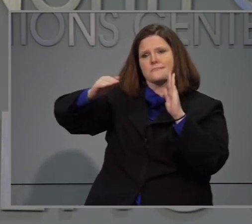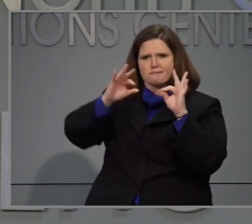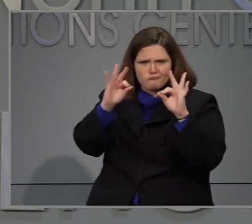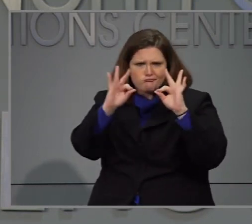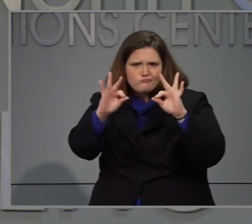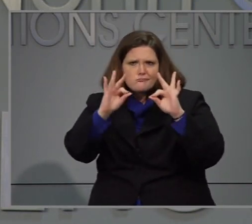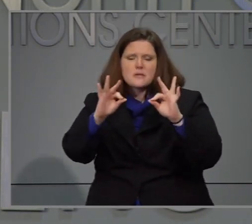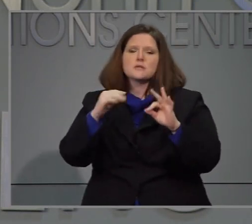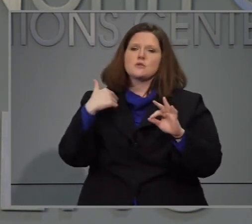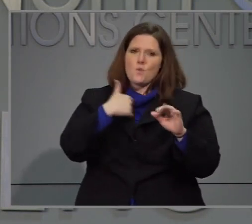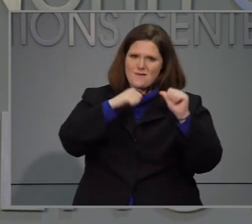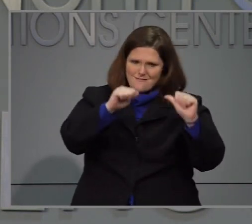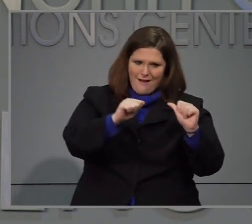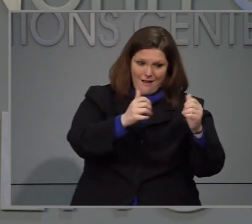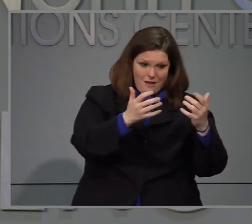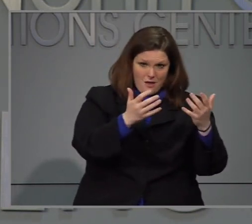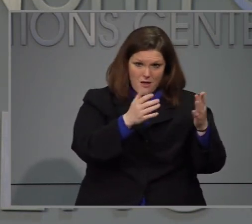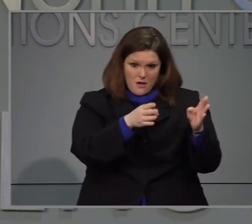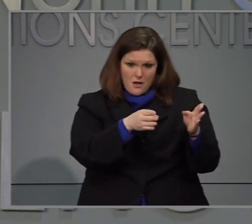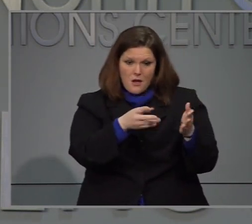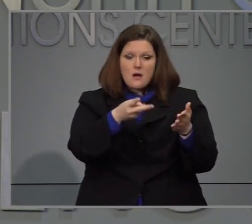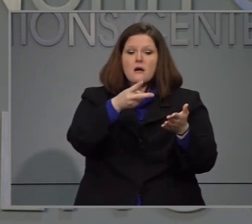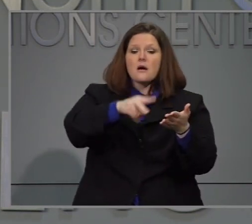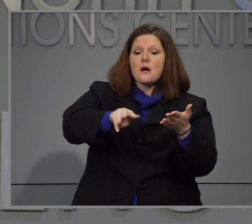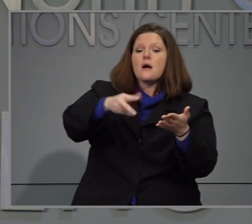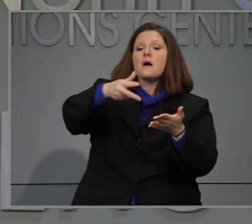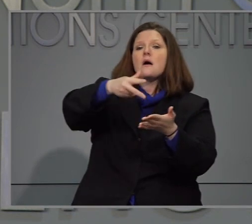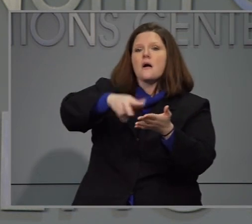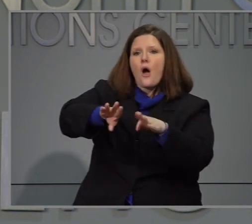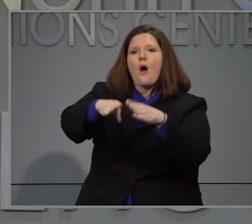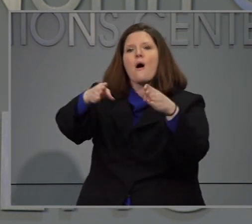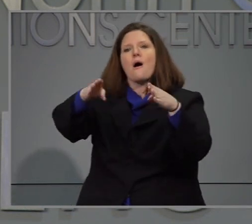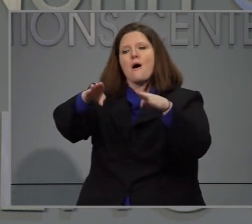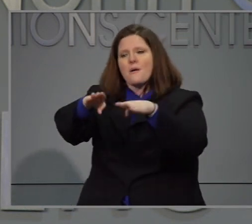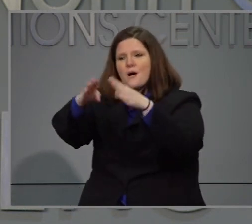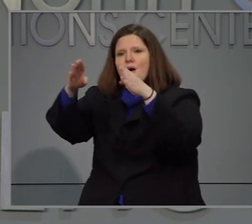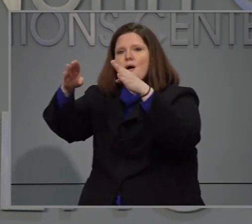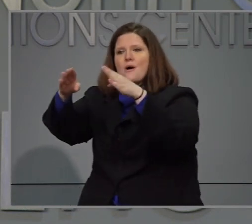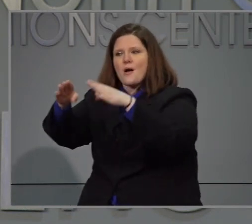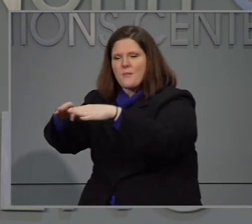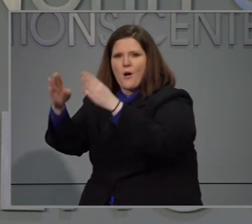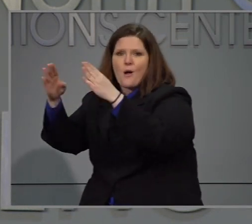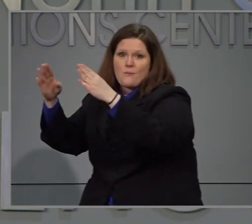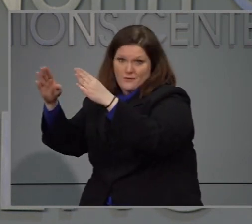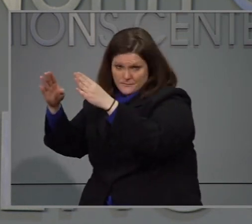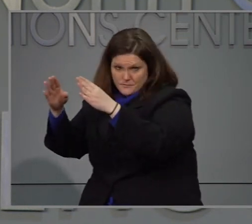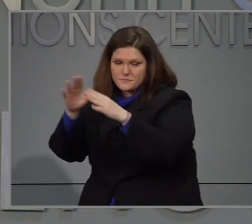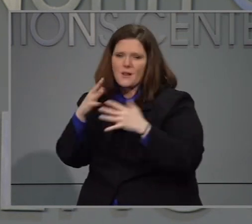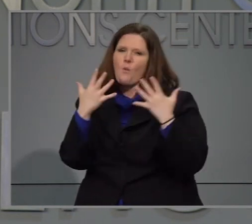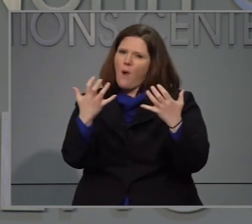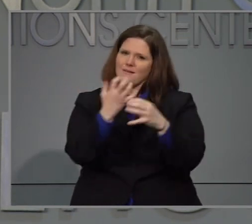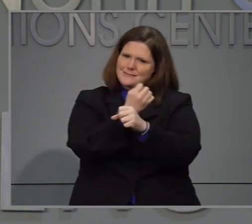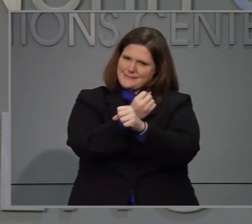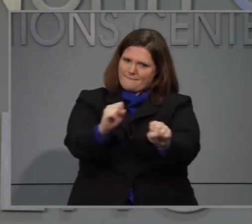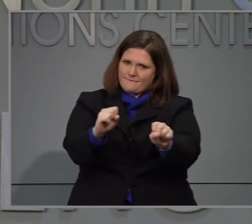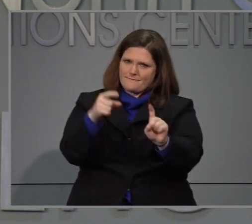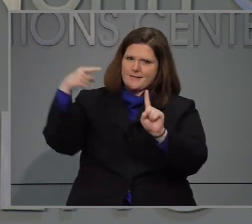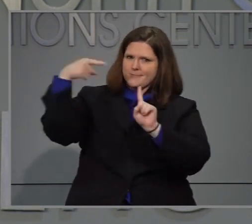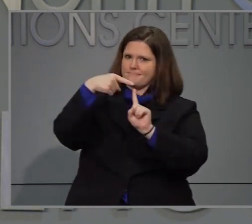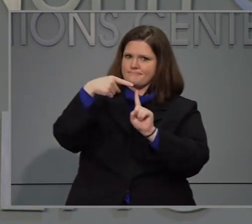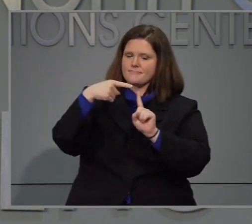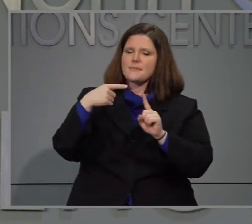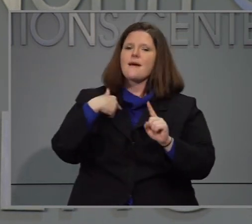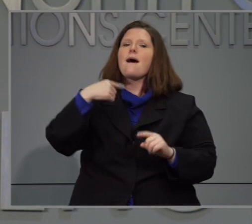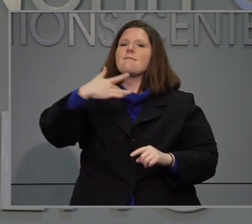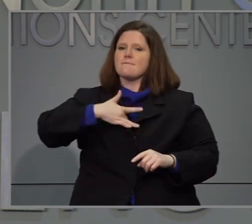pasar a la fase 2 y hacer aún más para poder arrancar nuestra economía de manera segura, y yo creo que eso puede